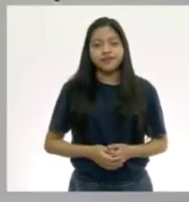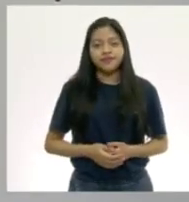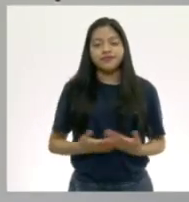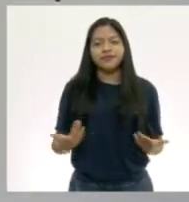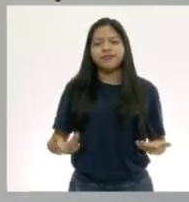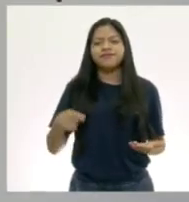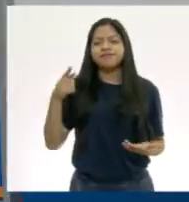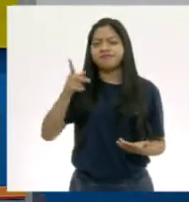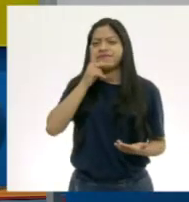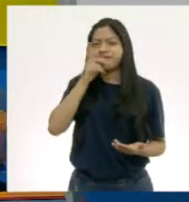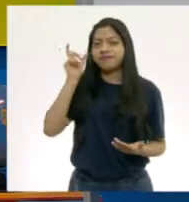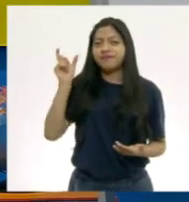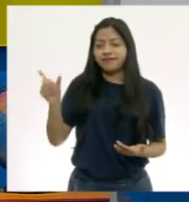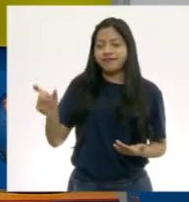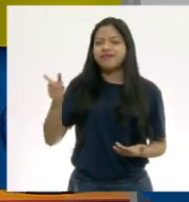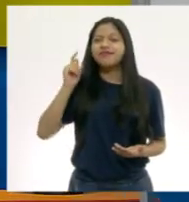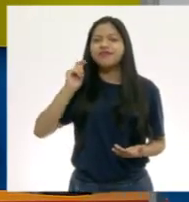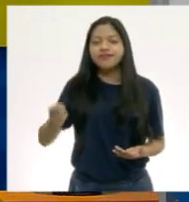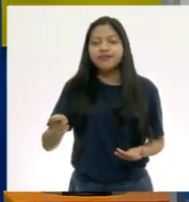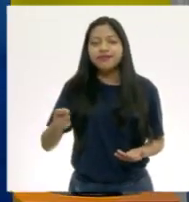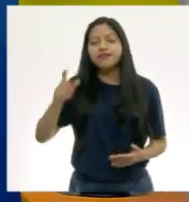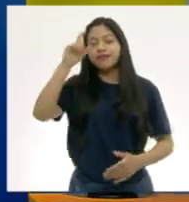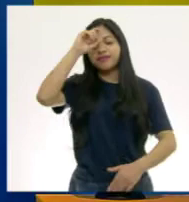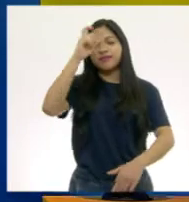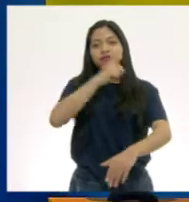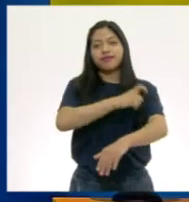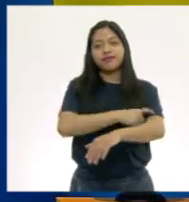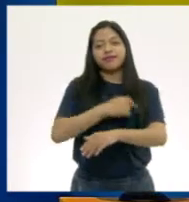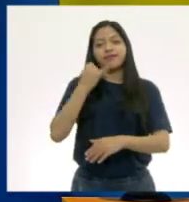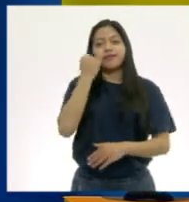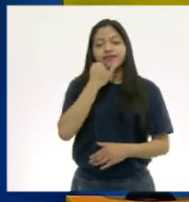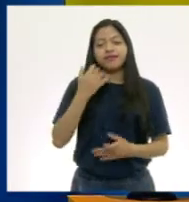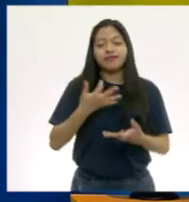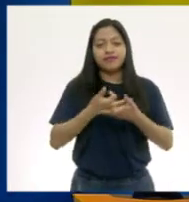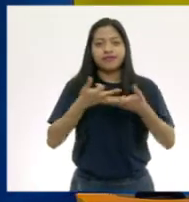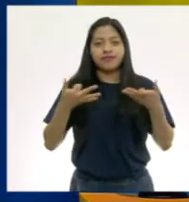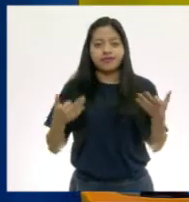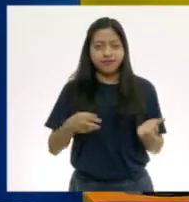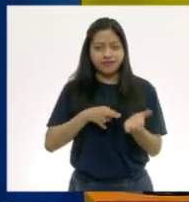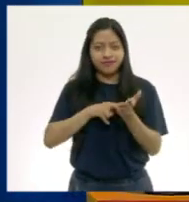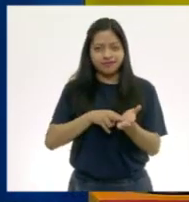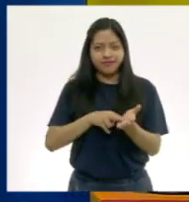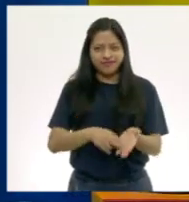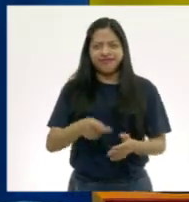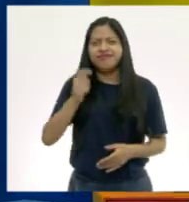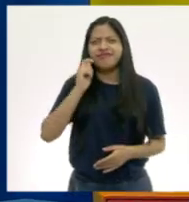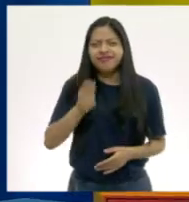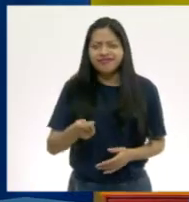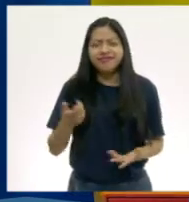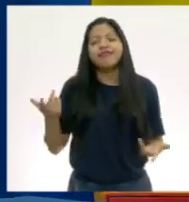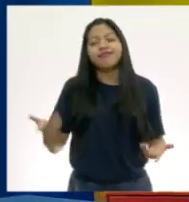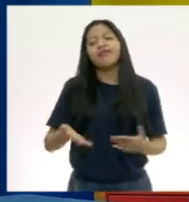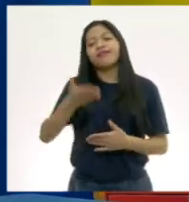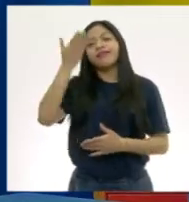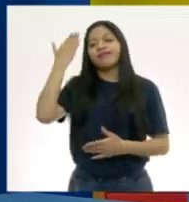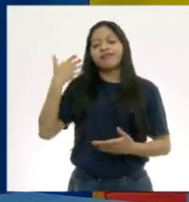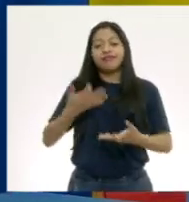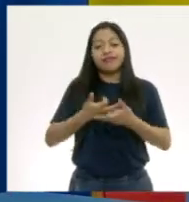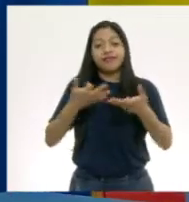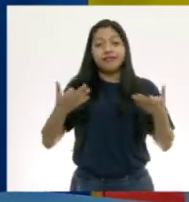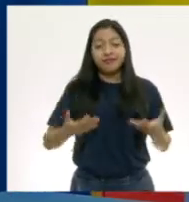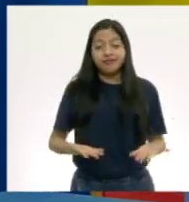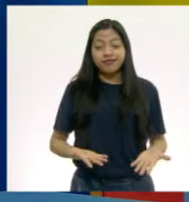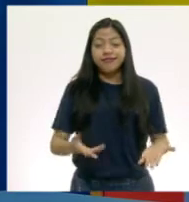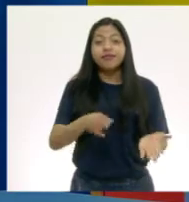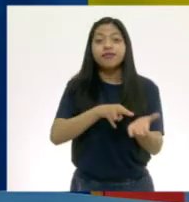Esta palabra significa en egipcio tierra negra. Y le decían así por el color oscuro que tomaba la tierra